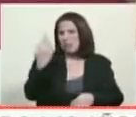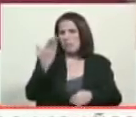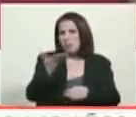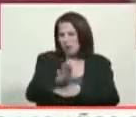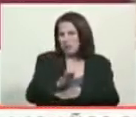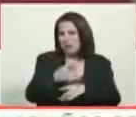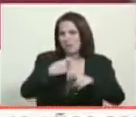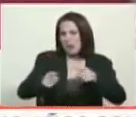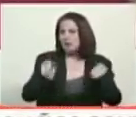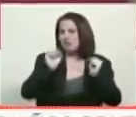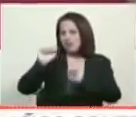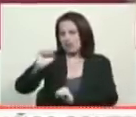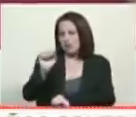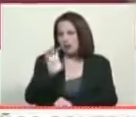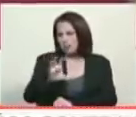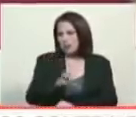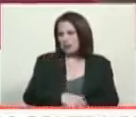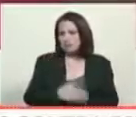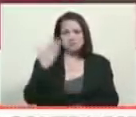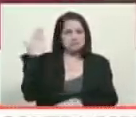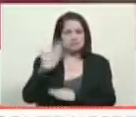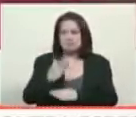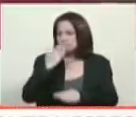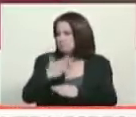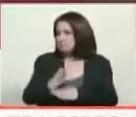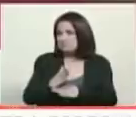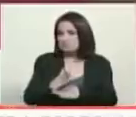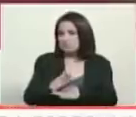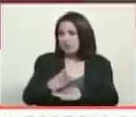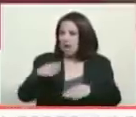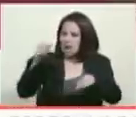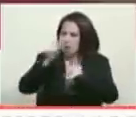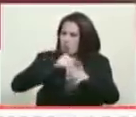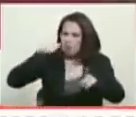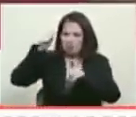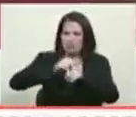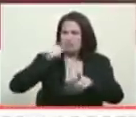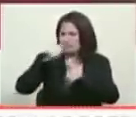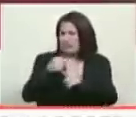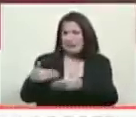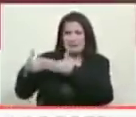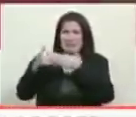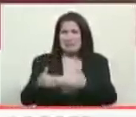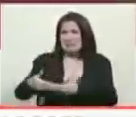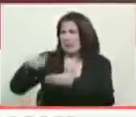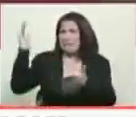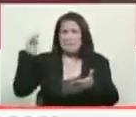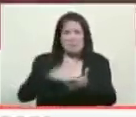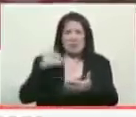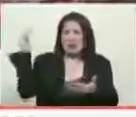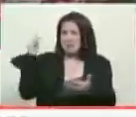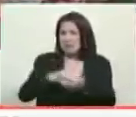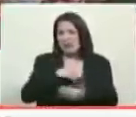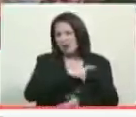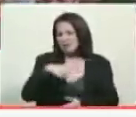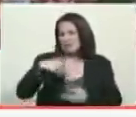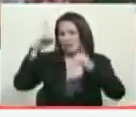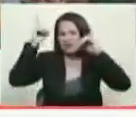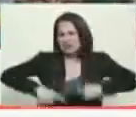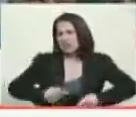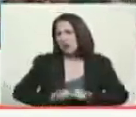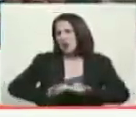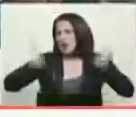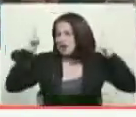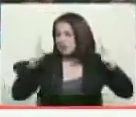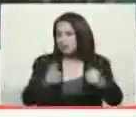los que cayeron en combate. ¿Qué nos importa a nosotros luchar con mil imperios si nosotros estamos decididos a ser